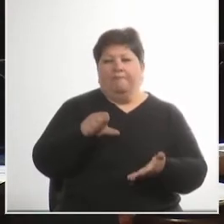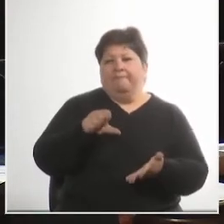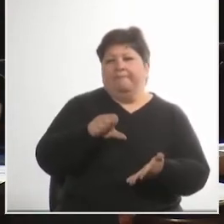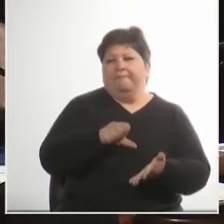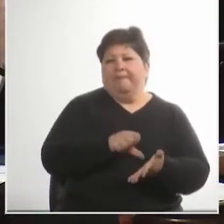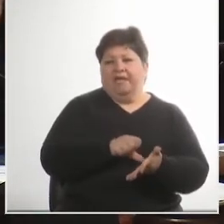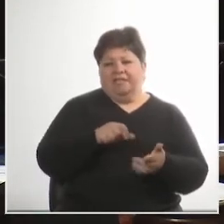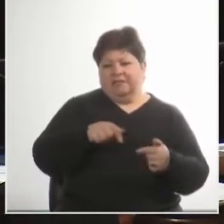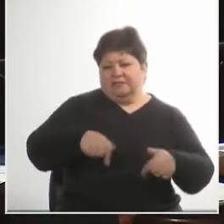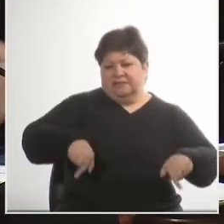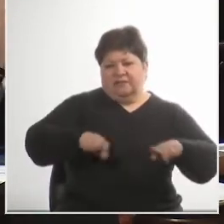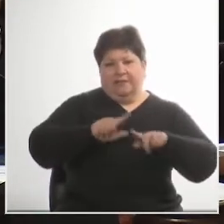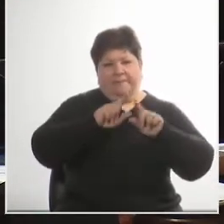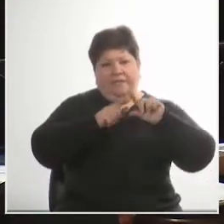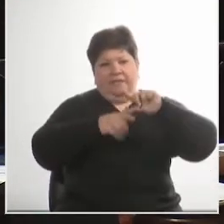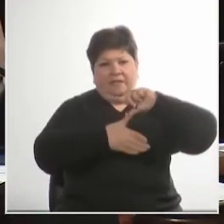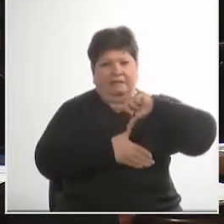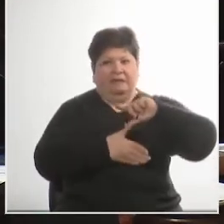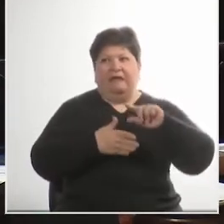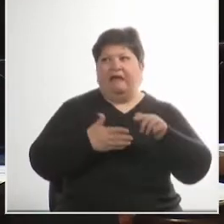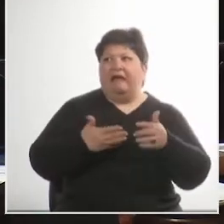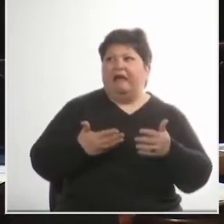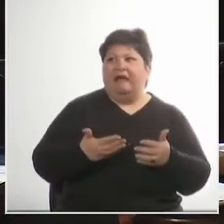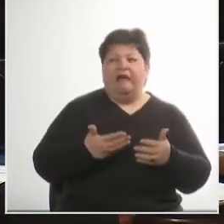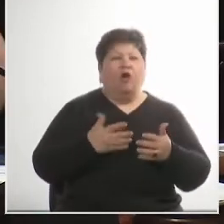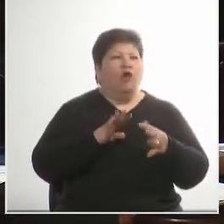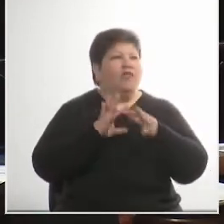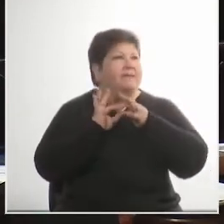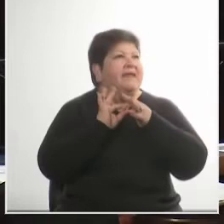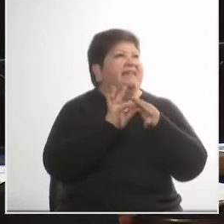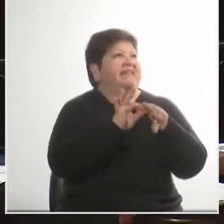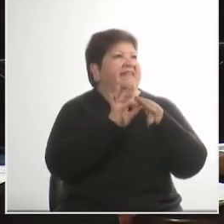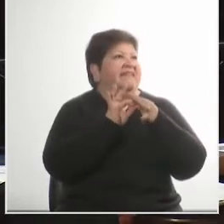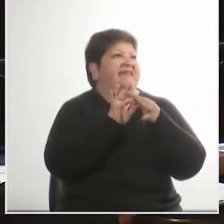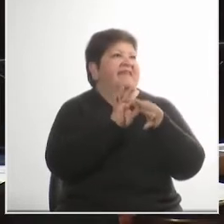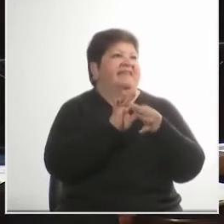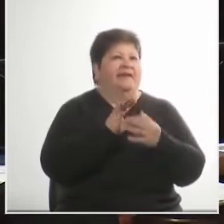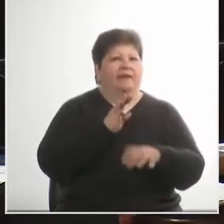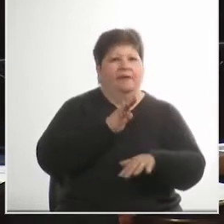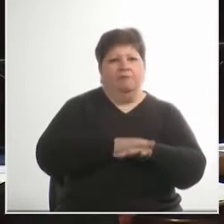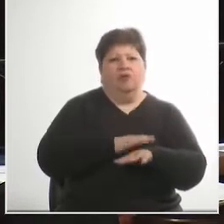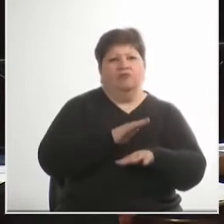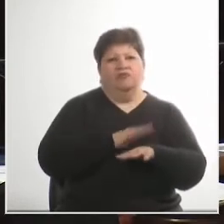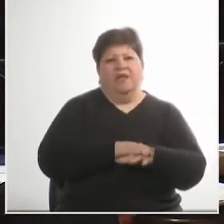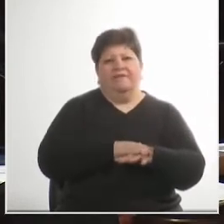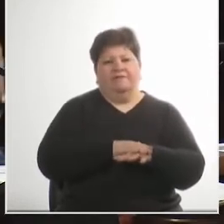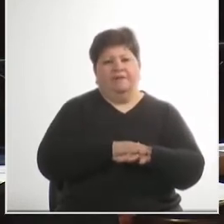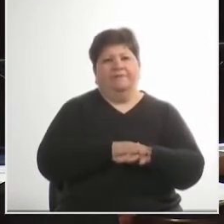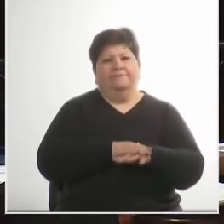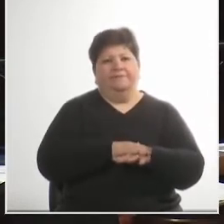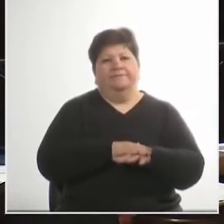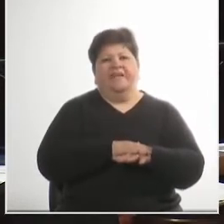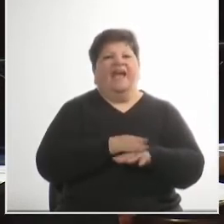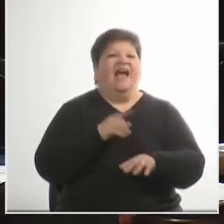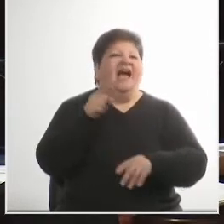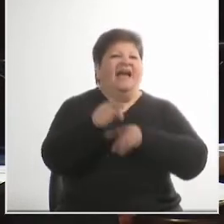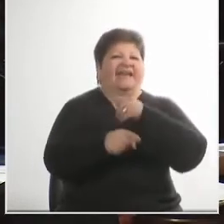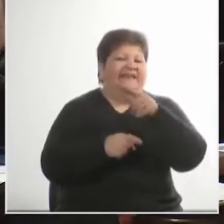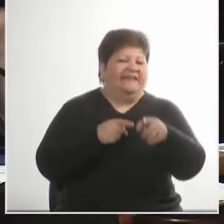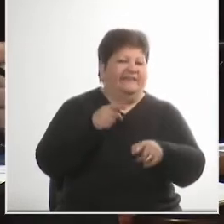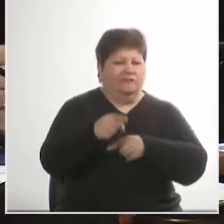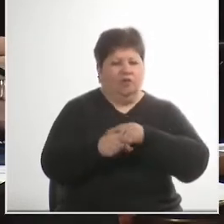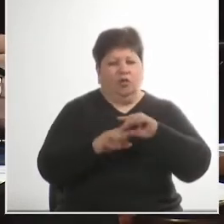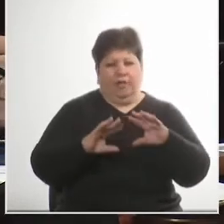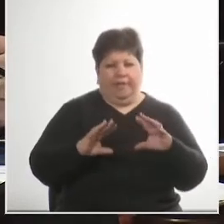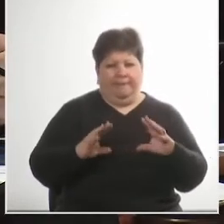somos los países subdesarrollados, dependientes o como quieran llamarlo, los responsables de la mayor parte de las agresiones que en el